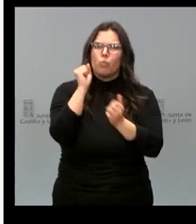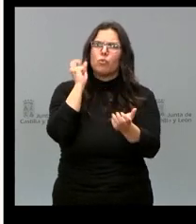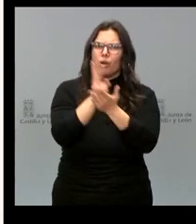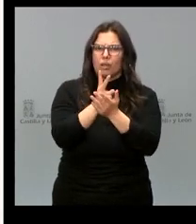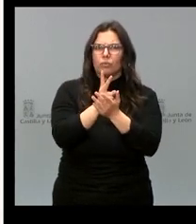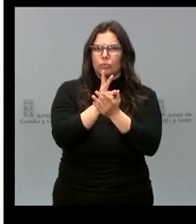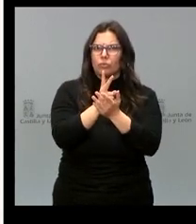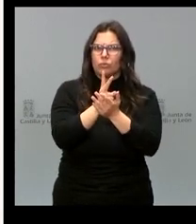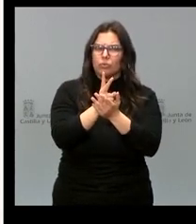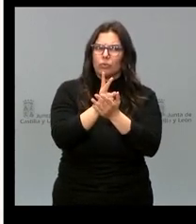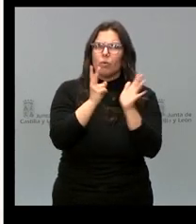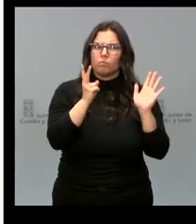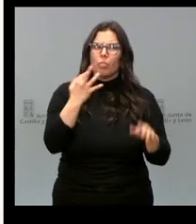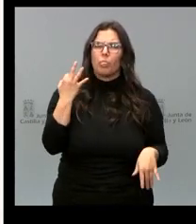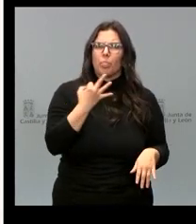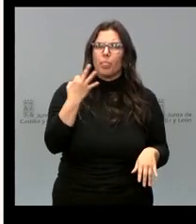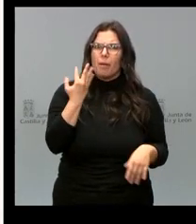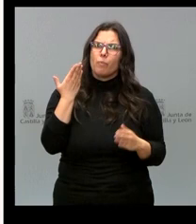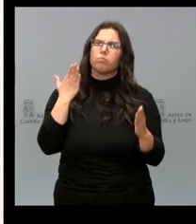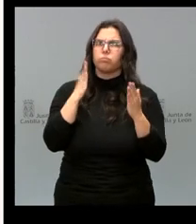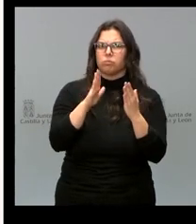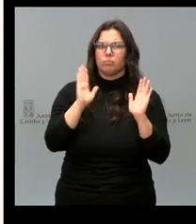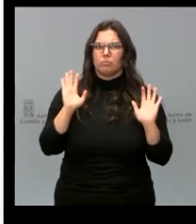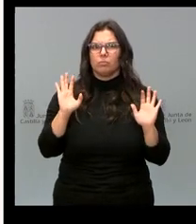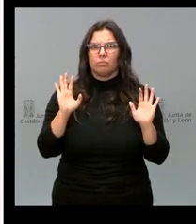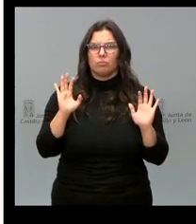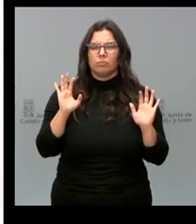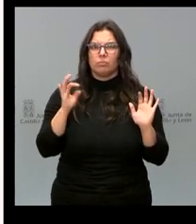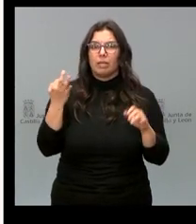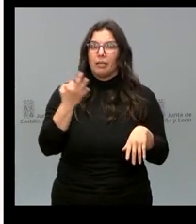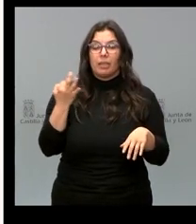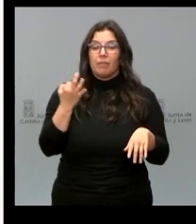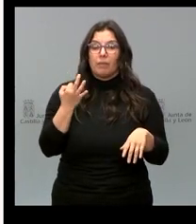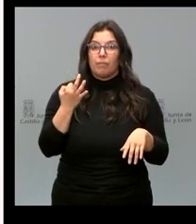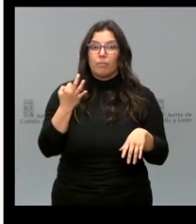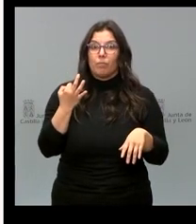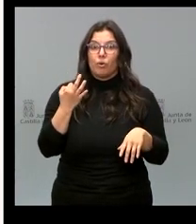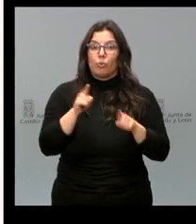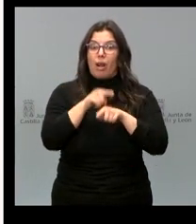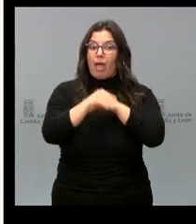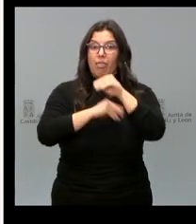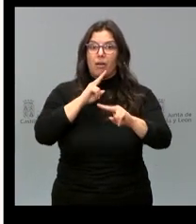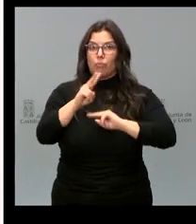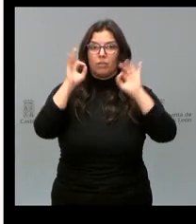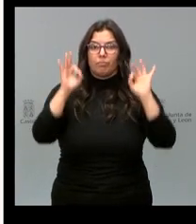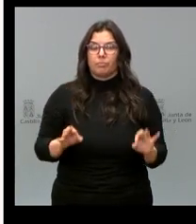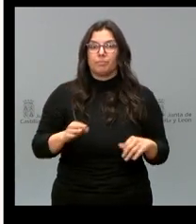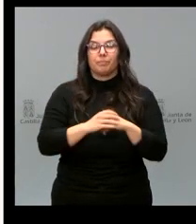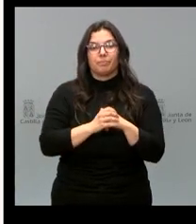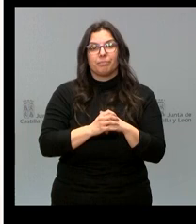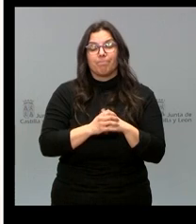reto que tenemos que afrontar y al que tenemos que plantar cara y dar respuesta. Esa